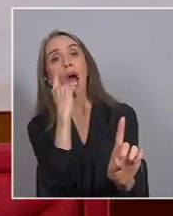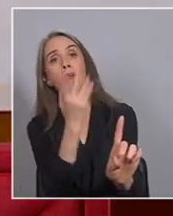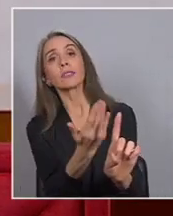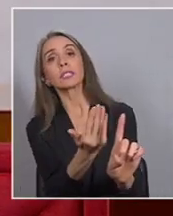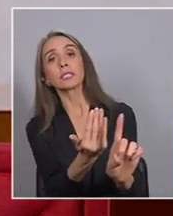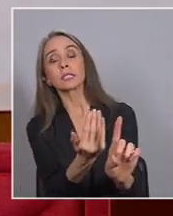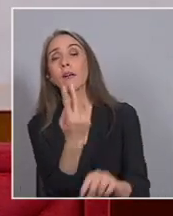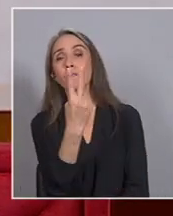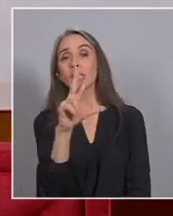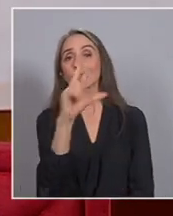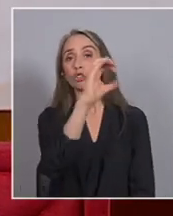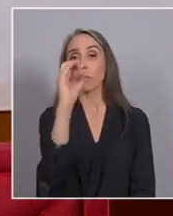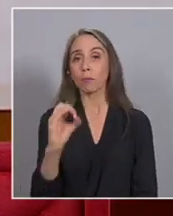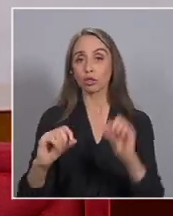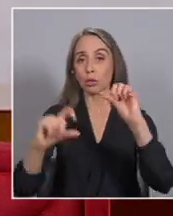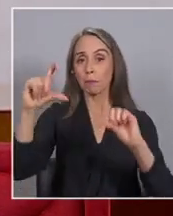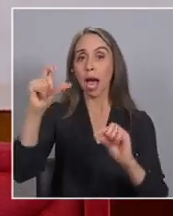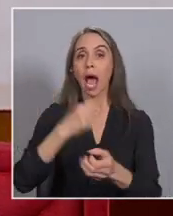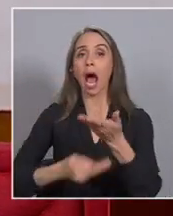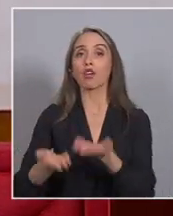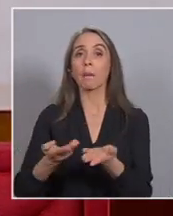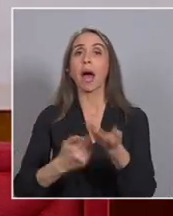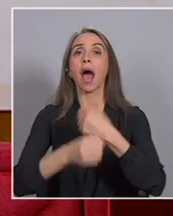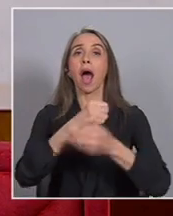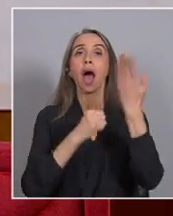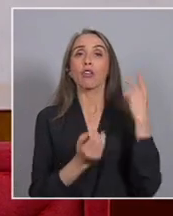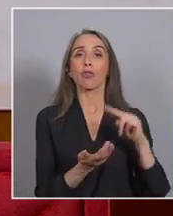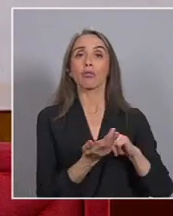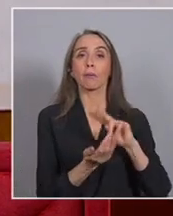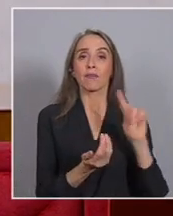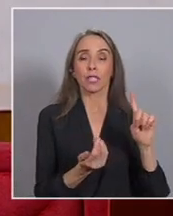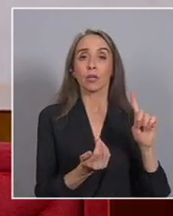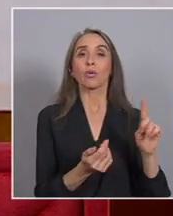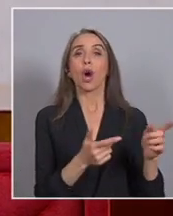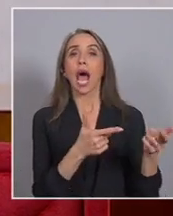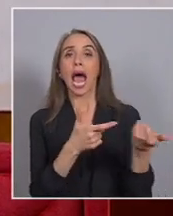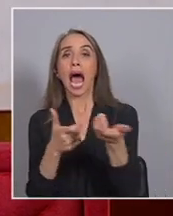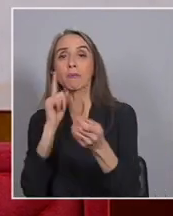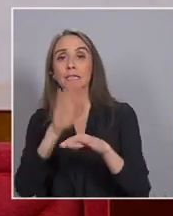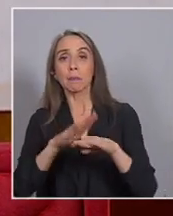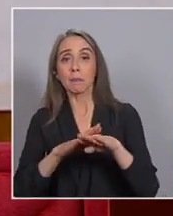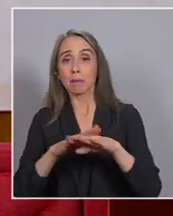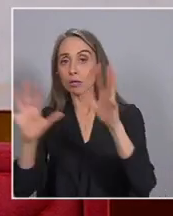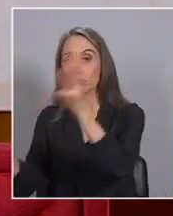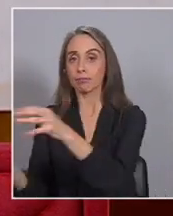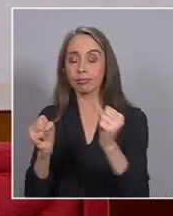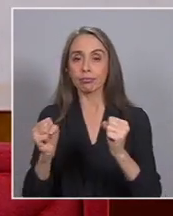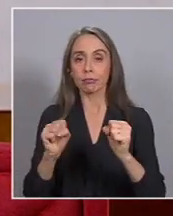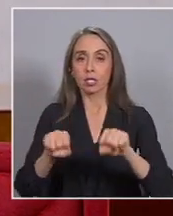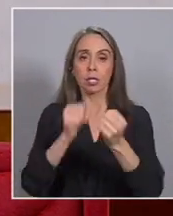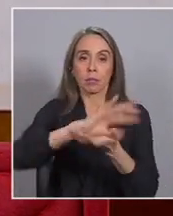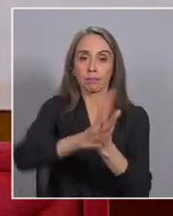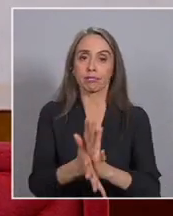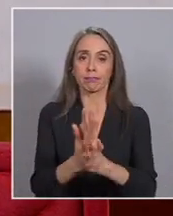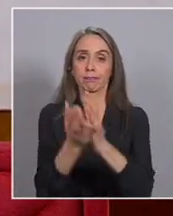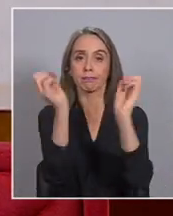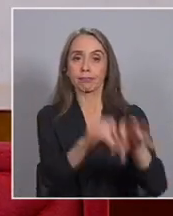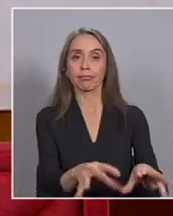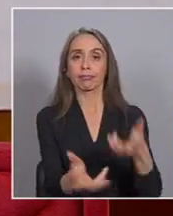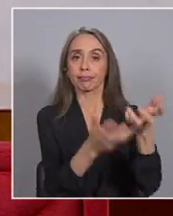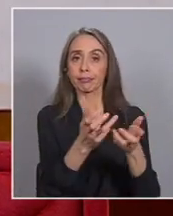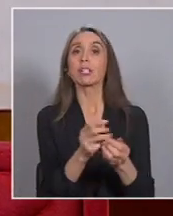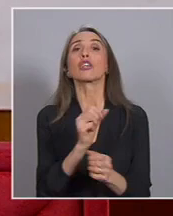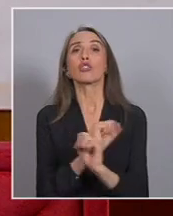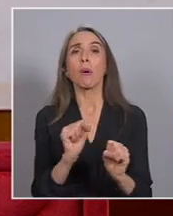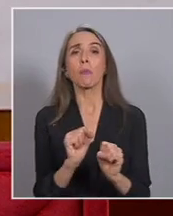elevamos en un 28% respecto al año anterior las armas ilegales inutilizadas y destruidas. No podemos permitir que las armas